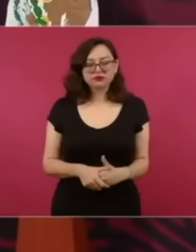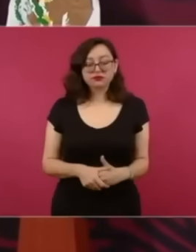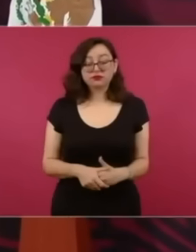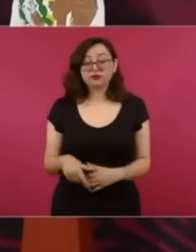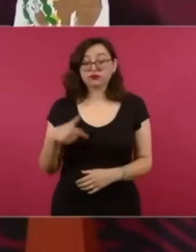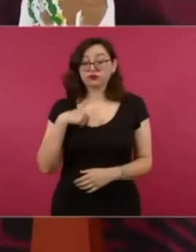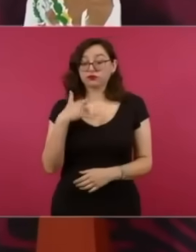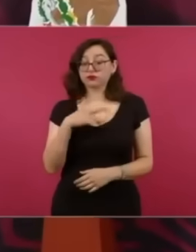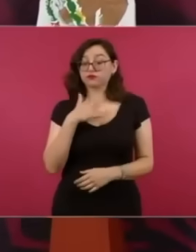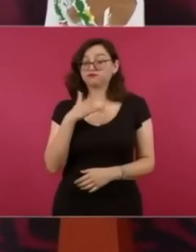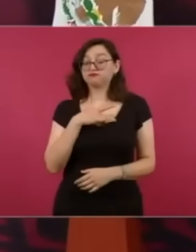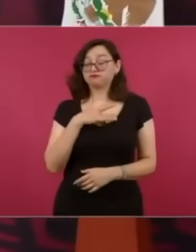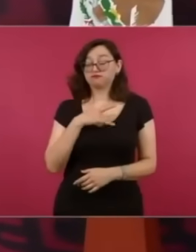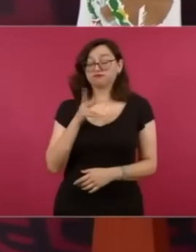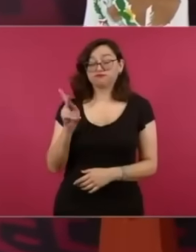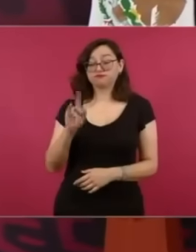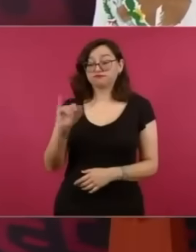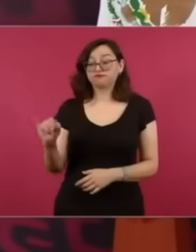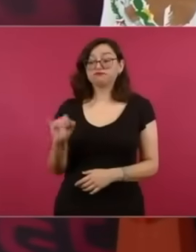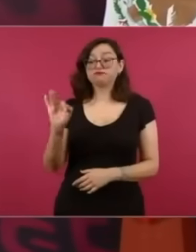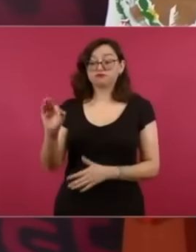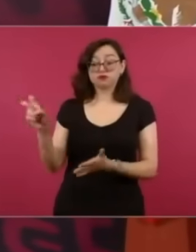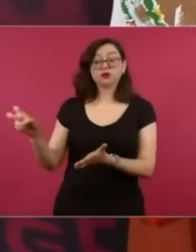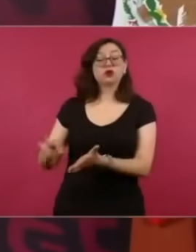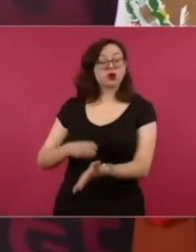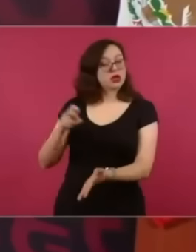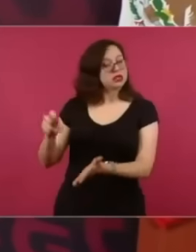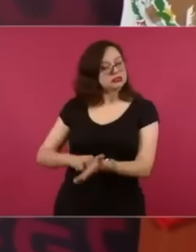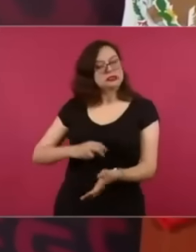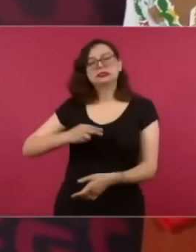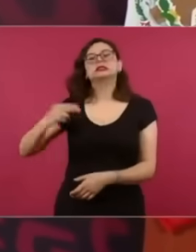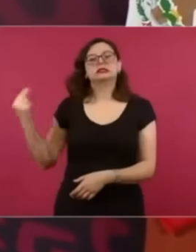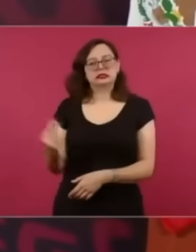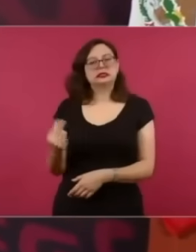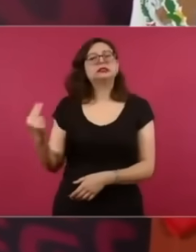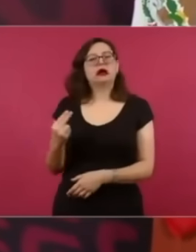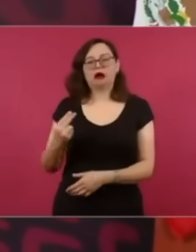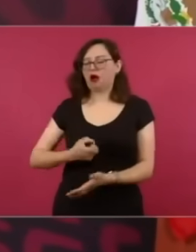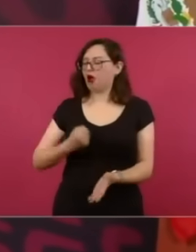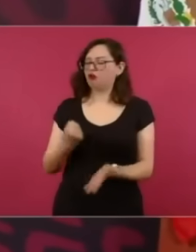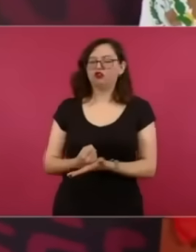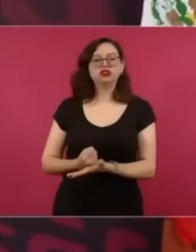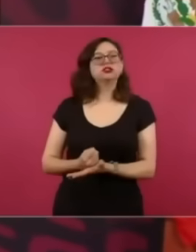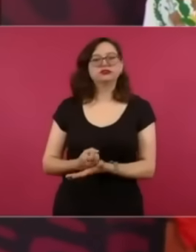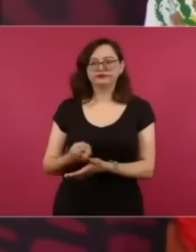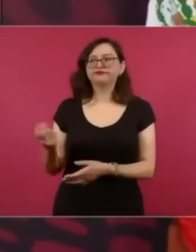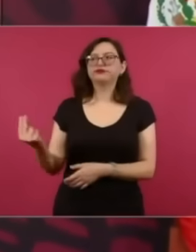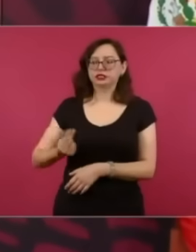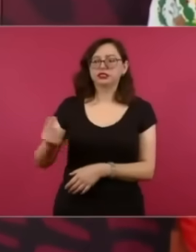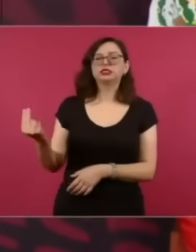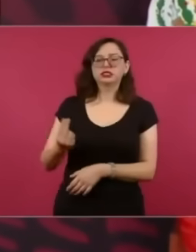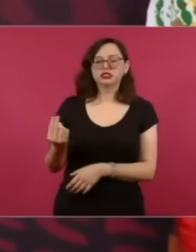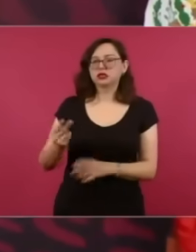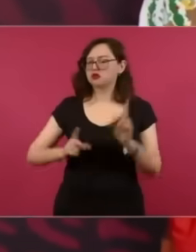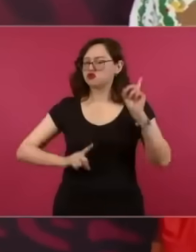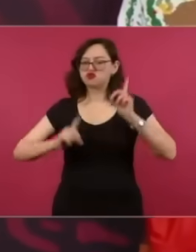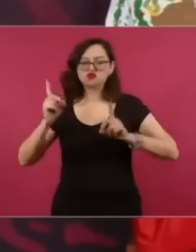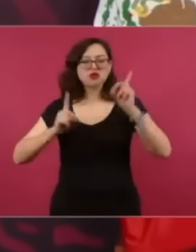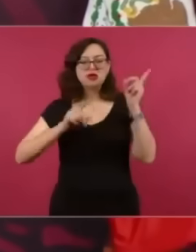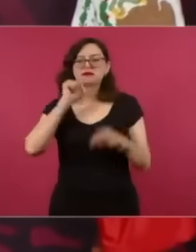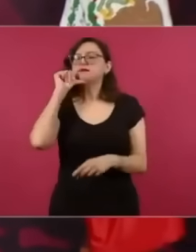al poder judicial de eso no tengo la menor duda es